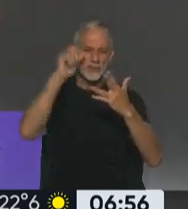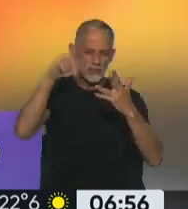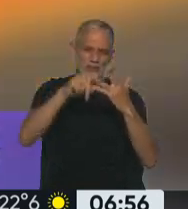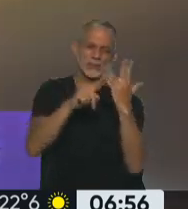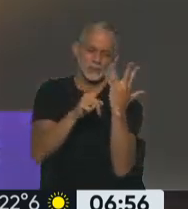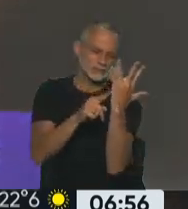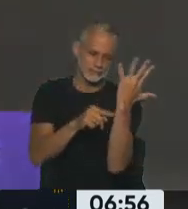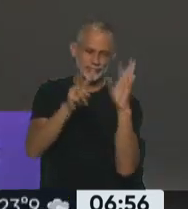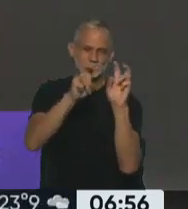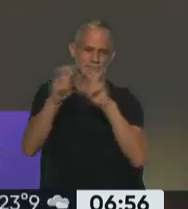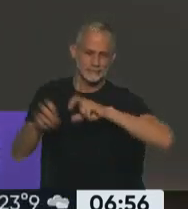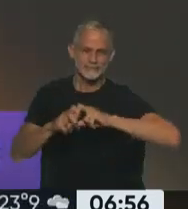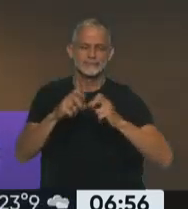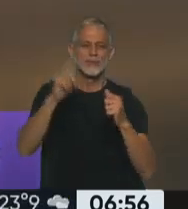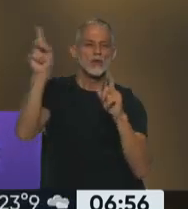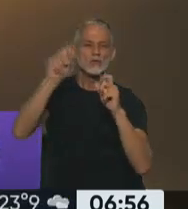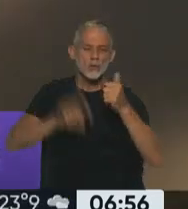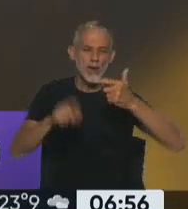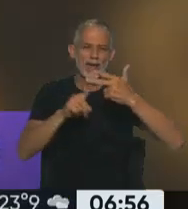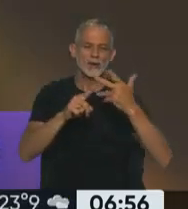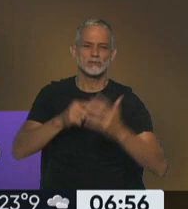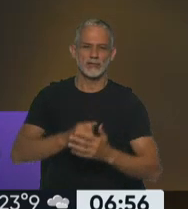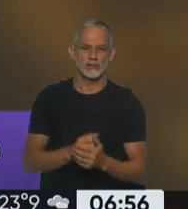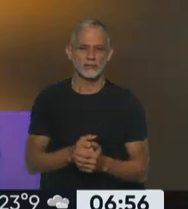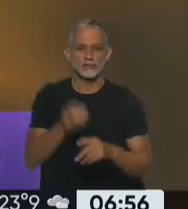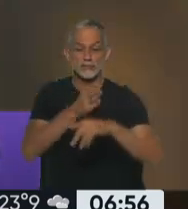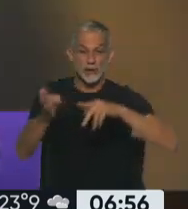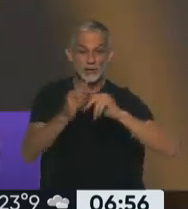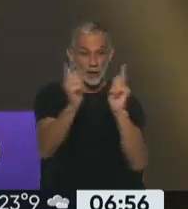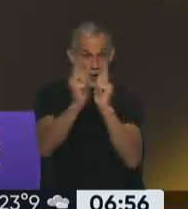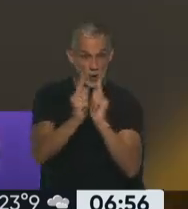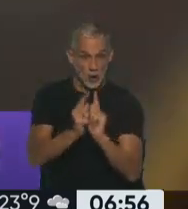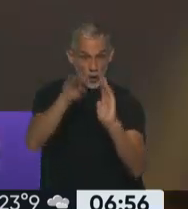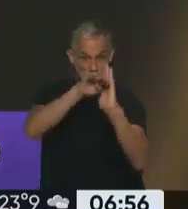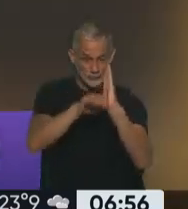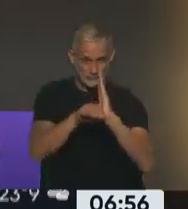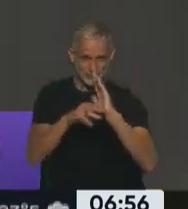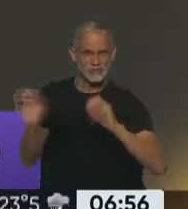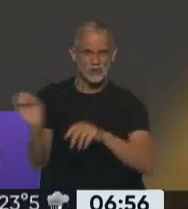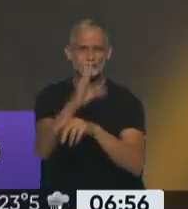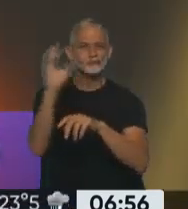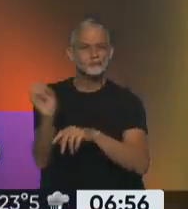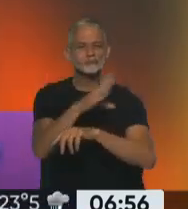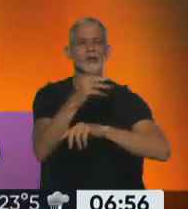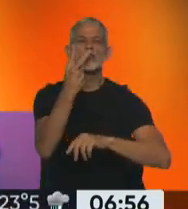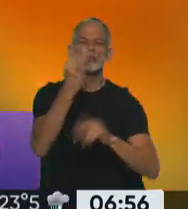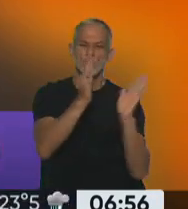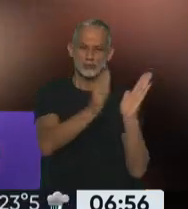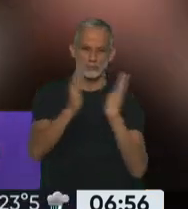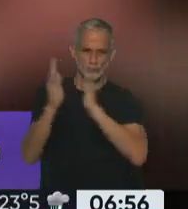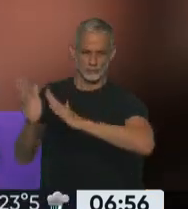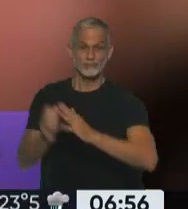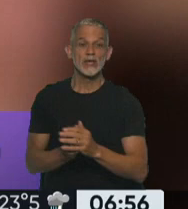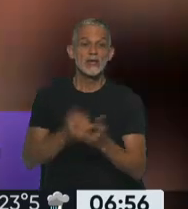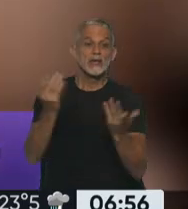De espiral, El trueno, Mainbach y Lick Fire. Esos serán los cortos que se van a estar proyectando en dos partes, y en el